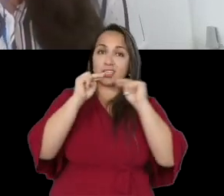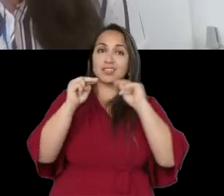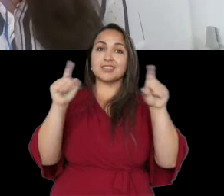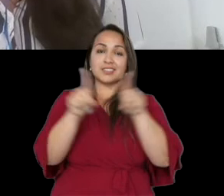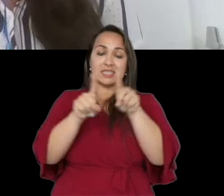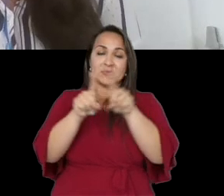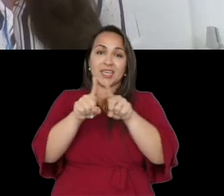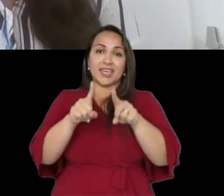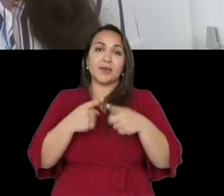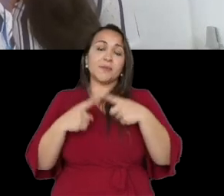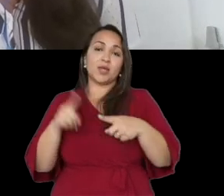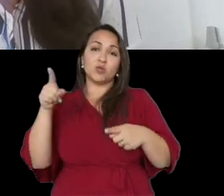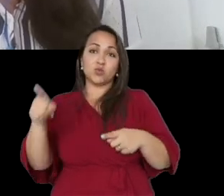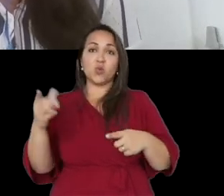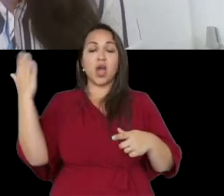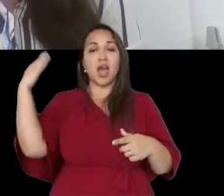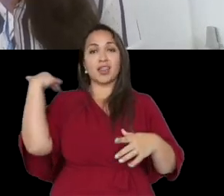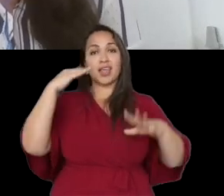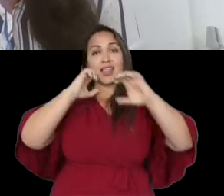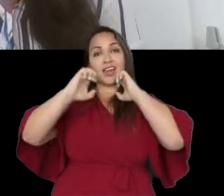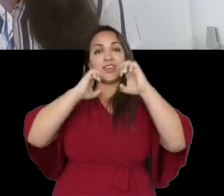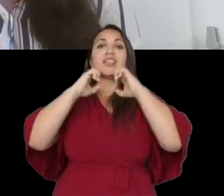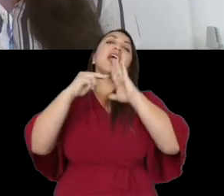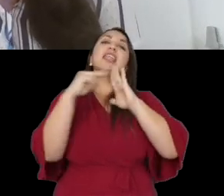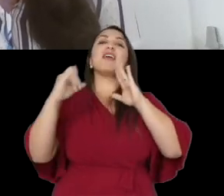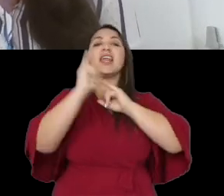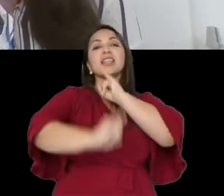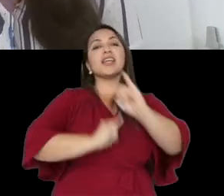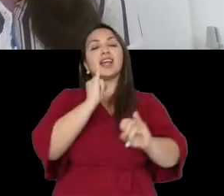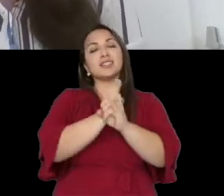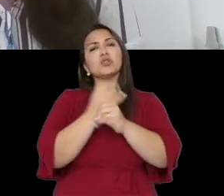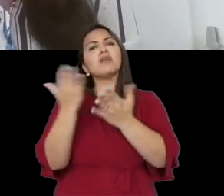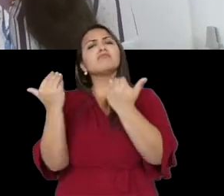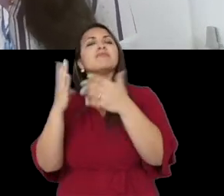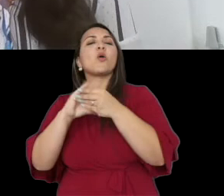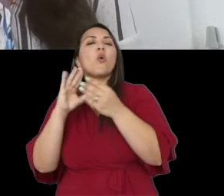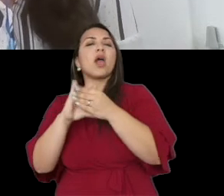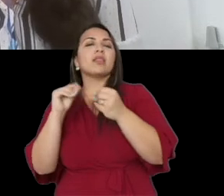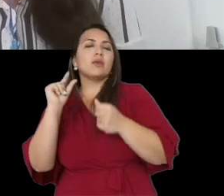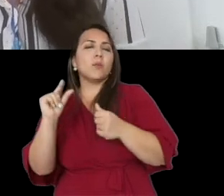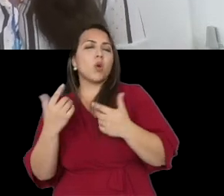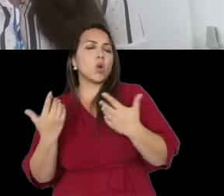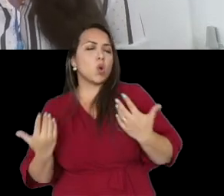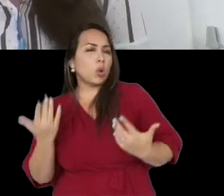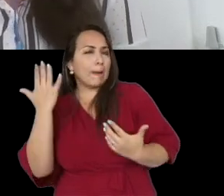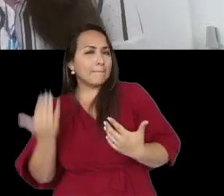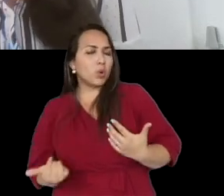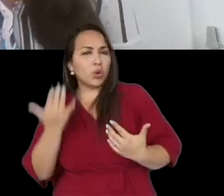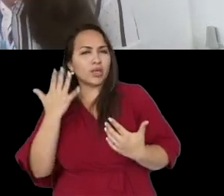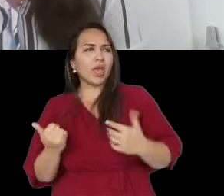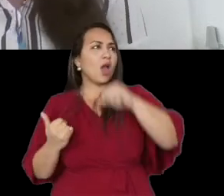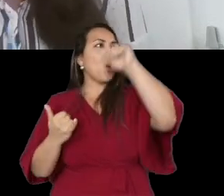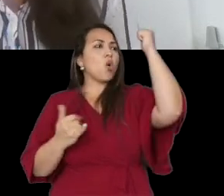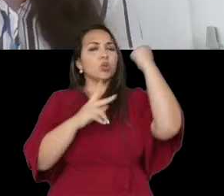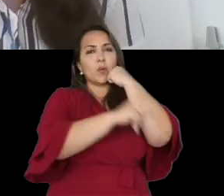noticieros, sino que también has sido entrevistada a nivel internacional. Cuéntanos un poco de por qué los de